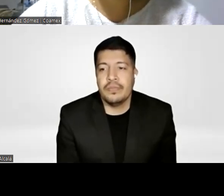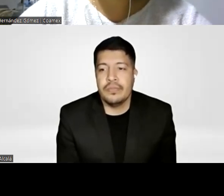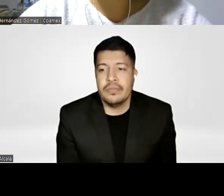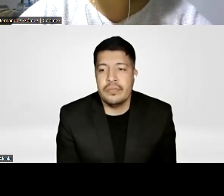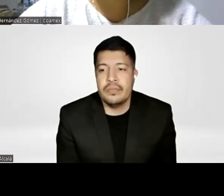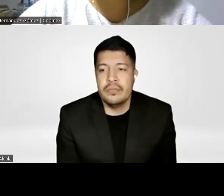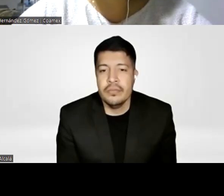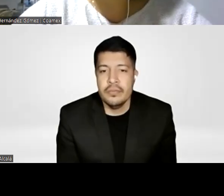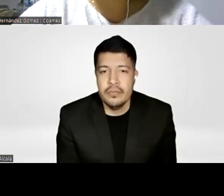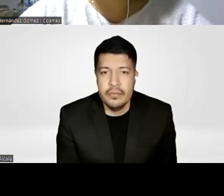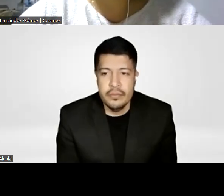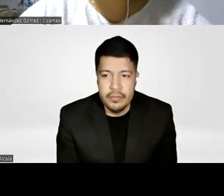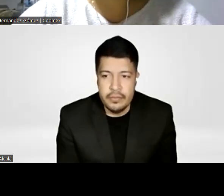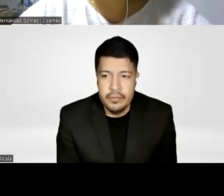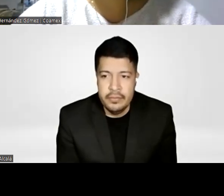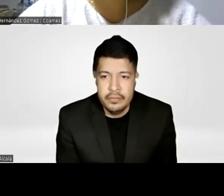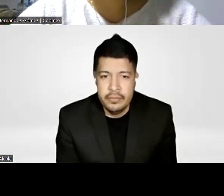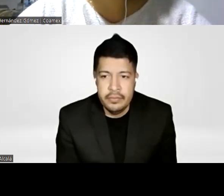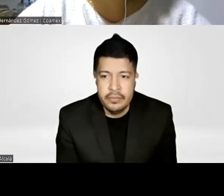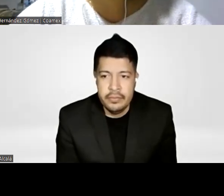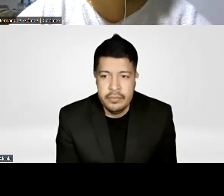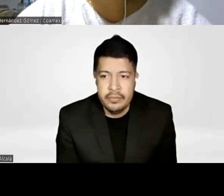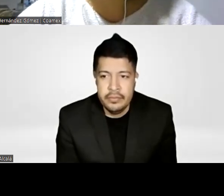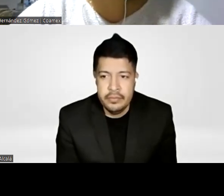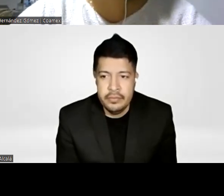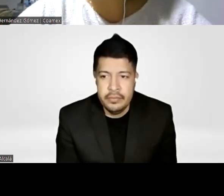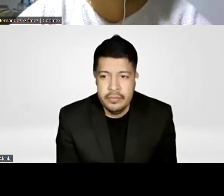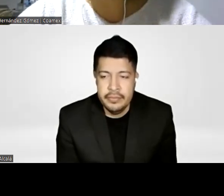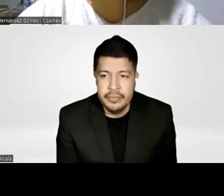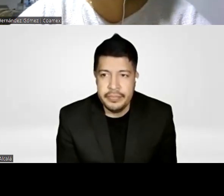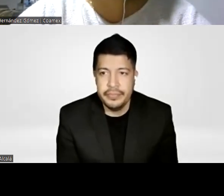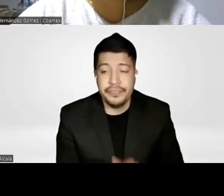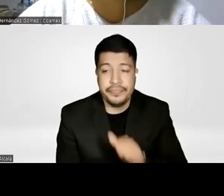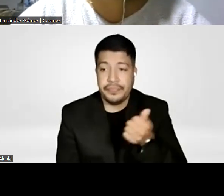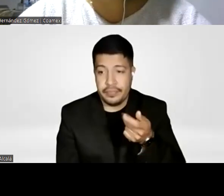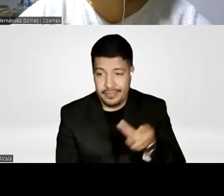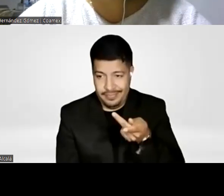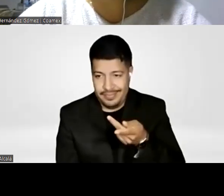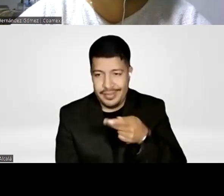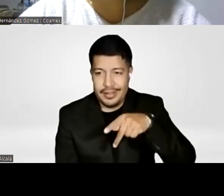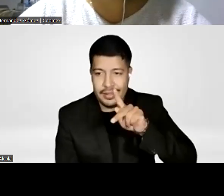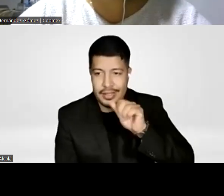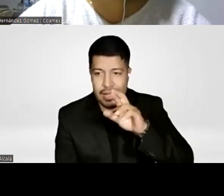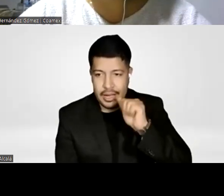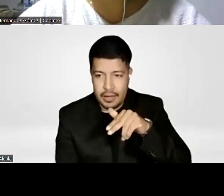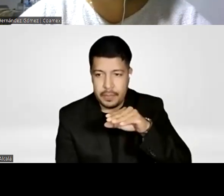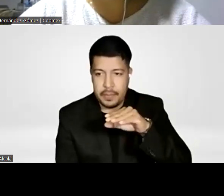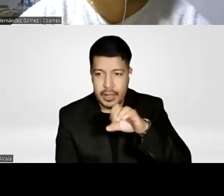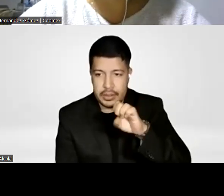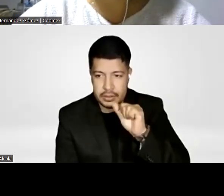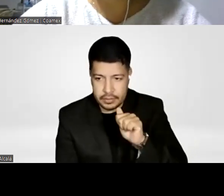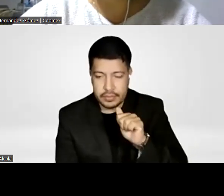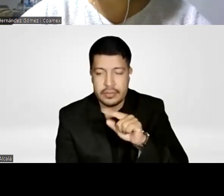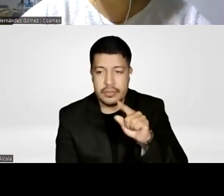Siguiendo con las preguntas, también Karen Mesa nos pregunta, ¿se han implementado este tipo de ayudas